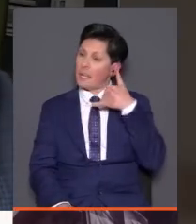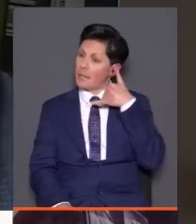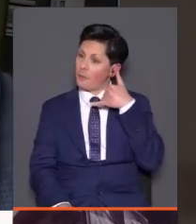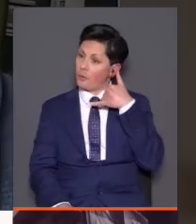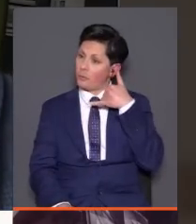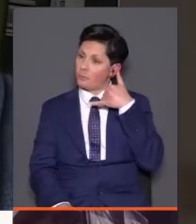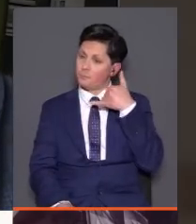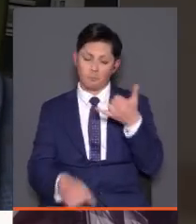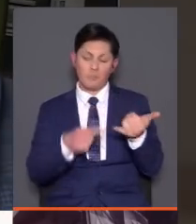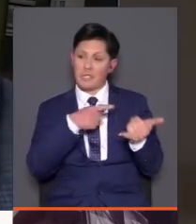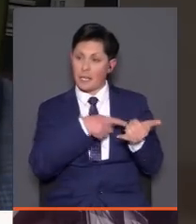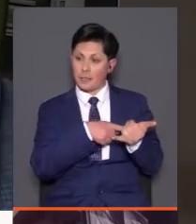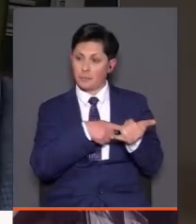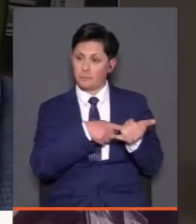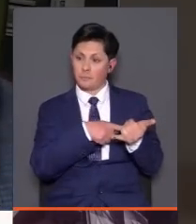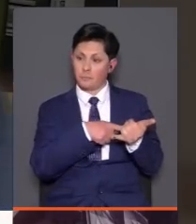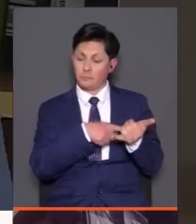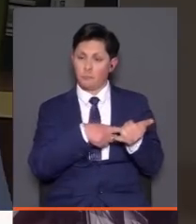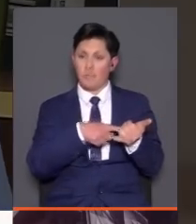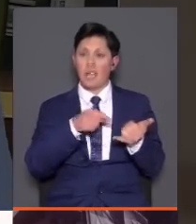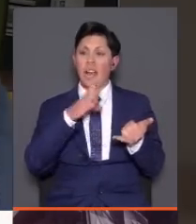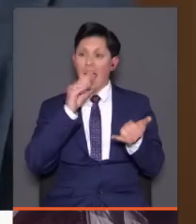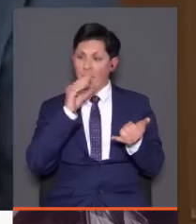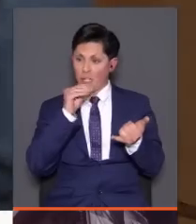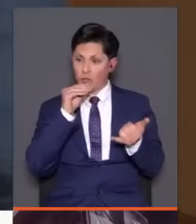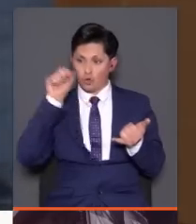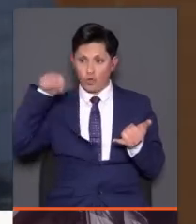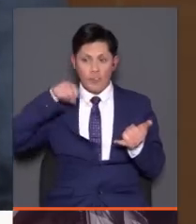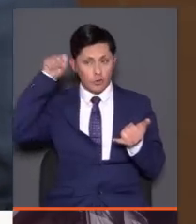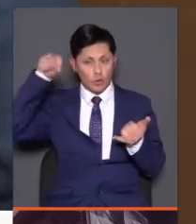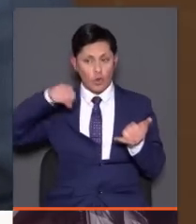se encontraron efectivamente grabaciones de este crimen.